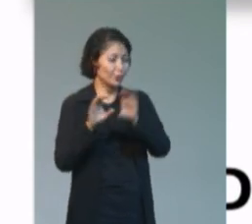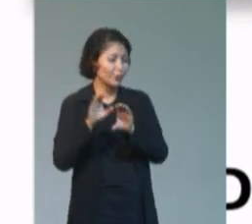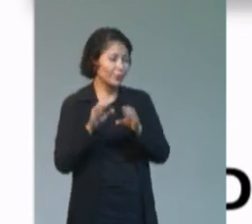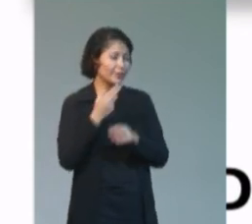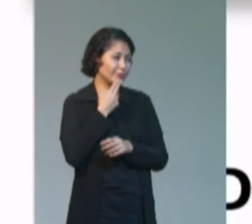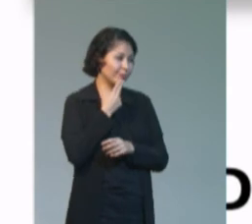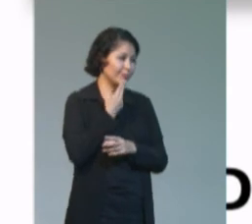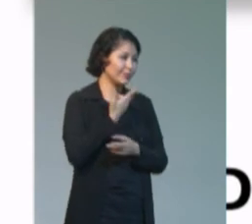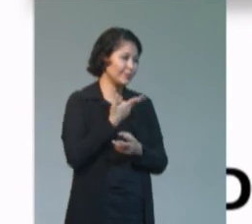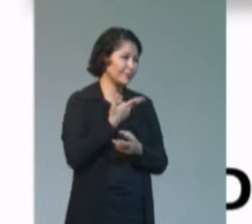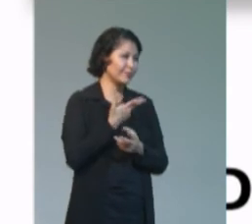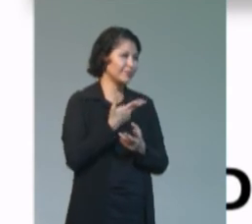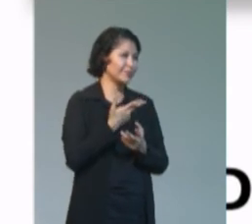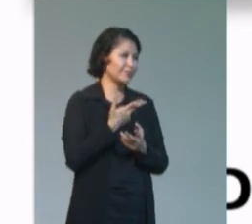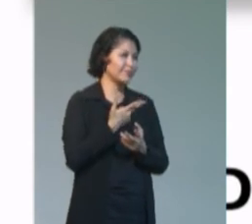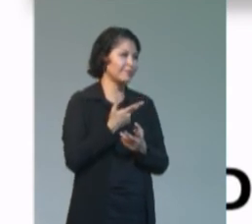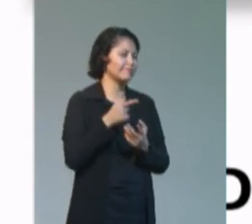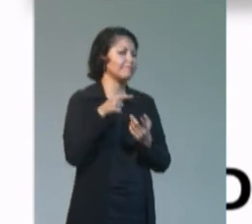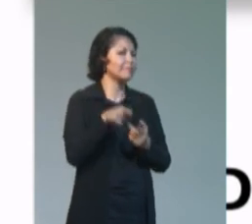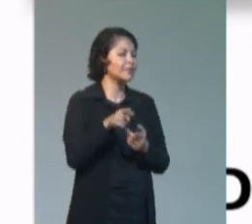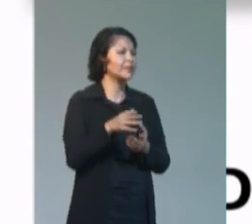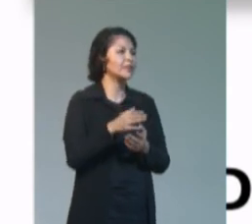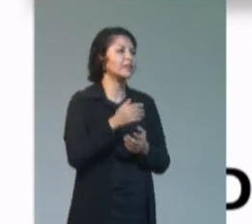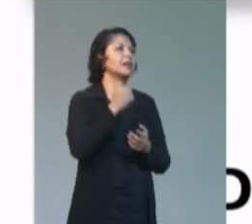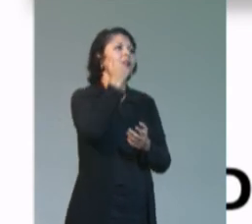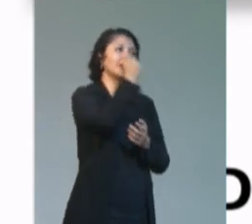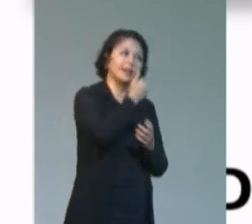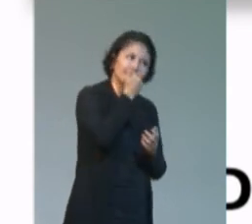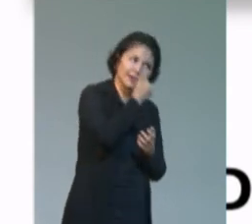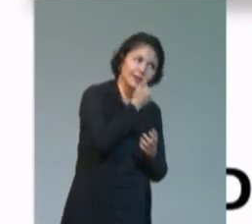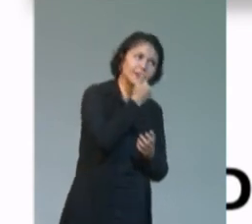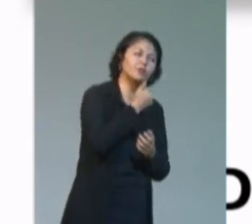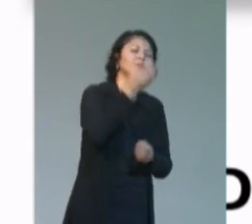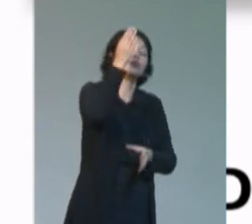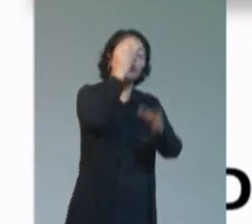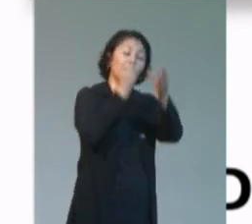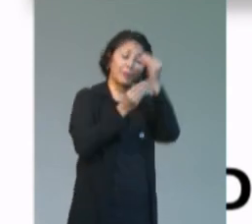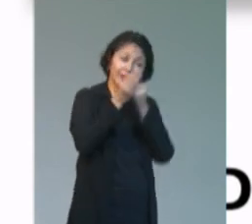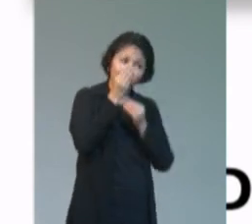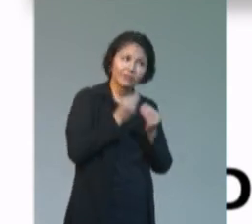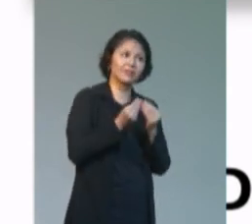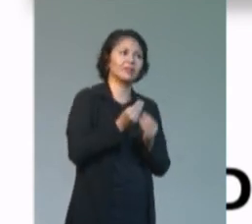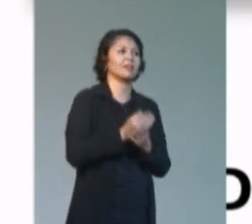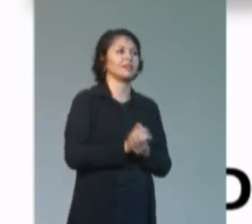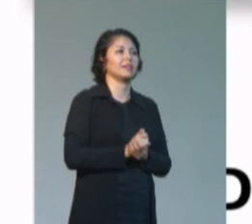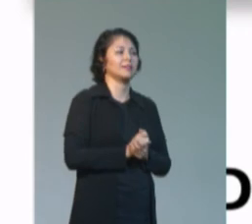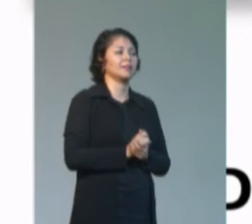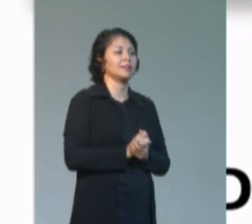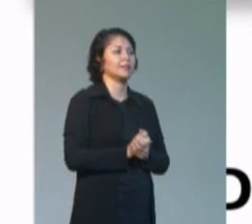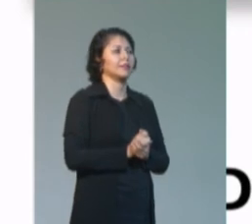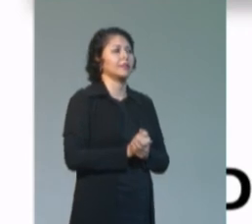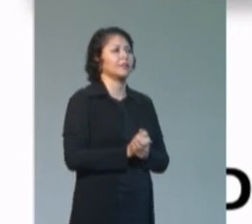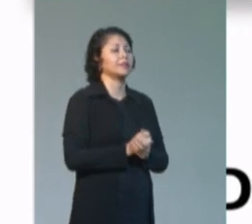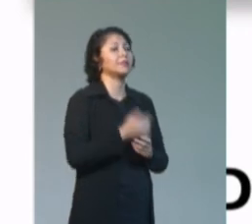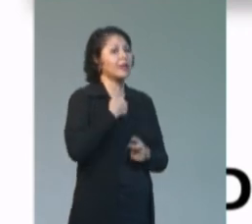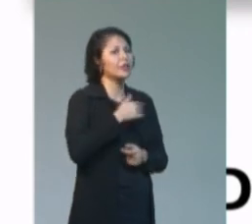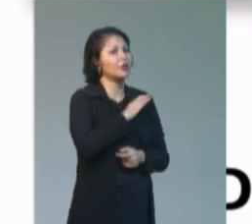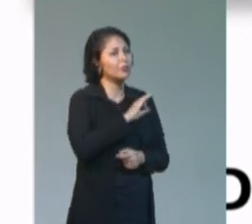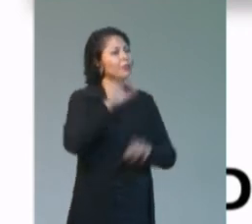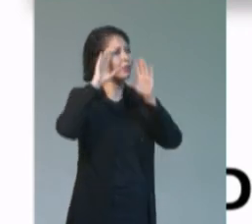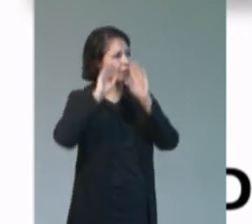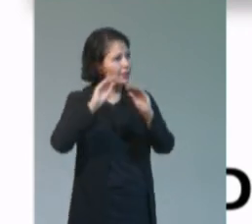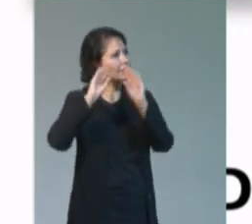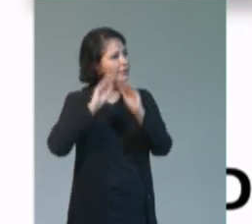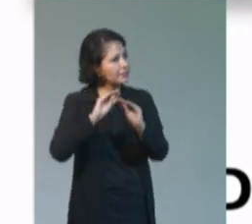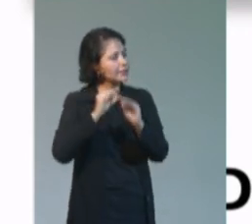verdad se pudiera llevar a cabo ese proceso de enseñanza-aprendizaje sería la variable que uniría por una